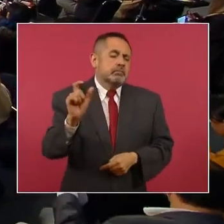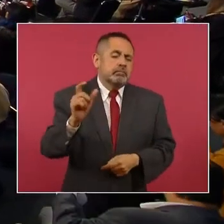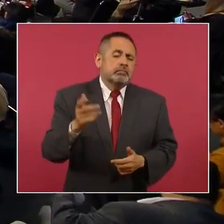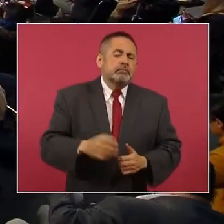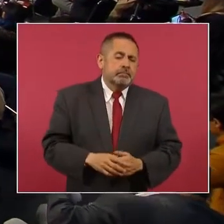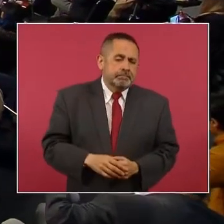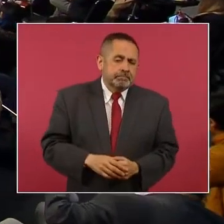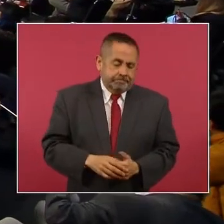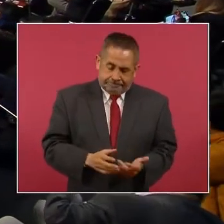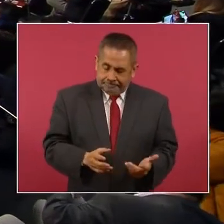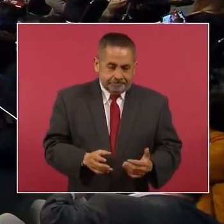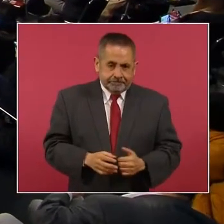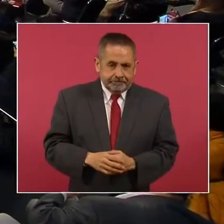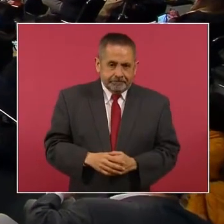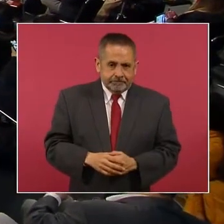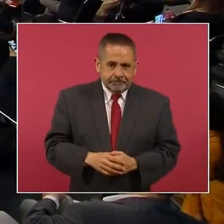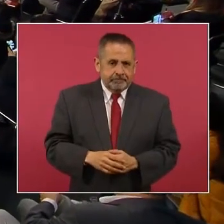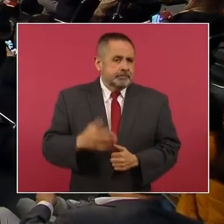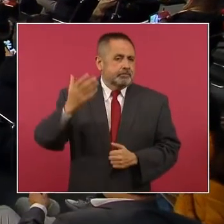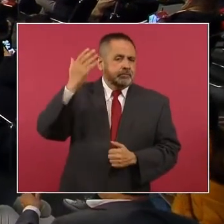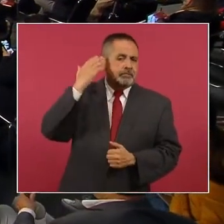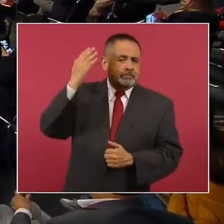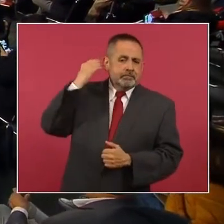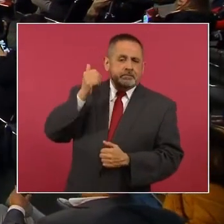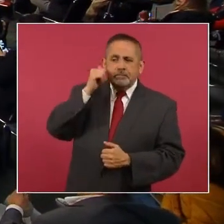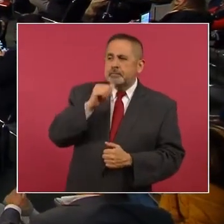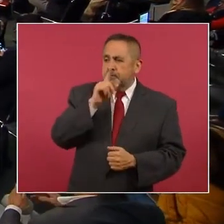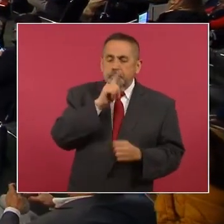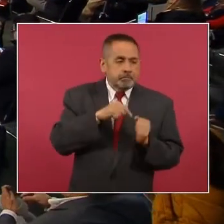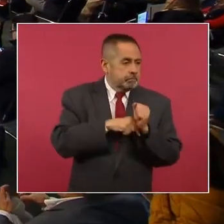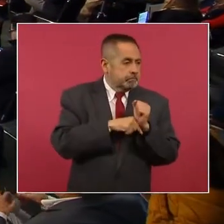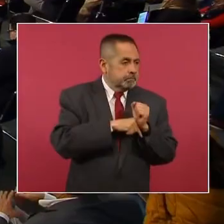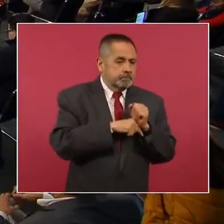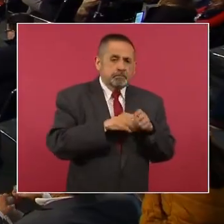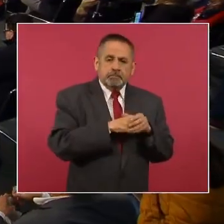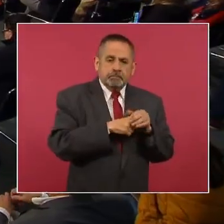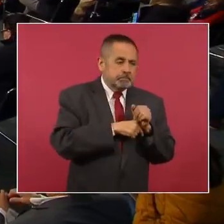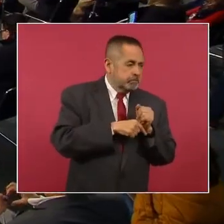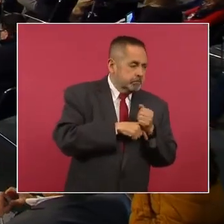Si todo se manejaba en el anonimato,